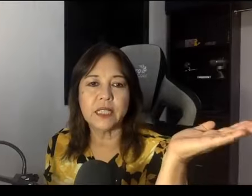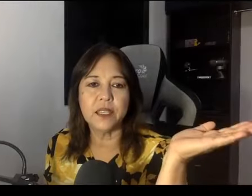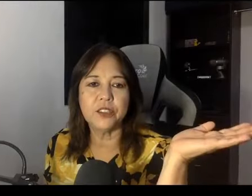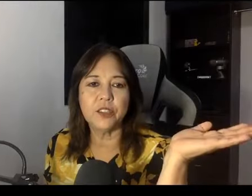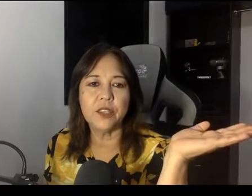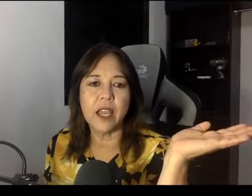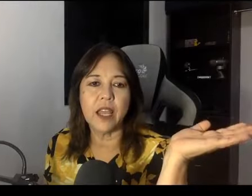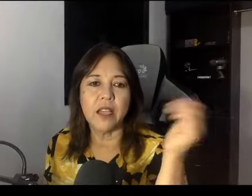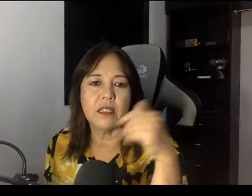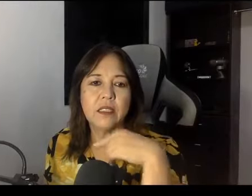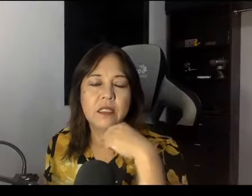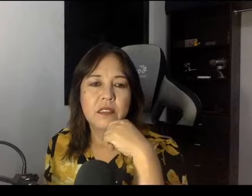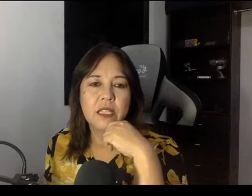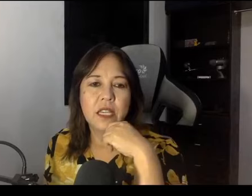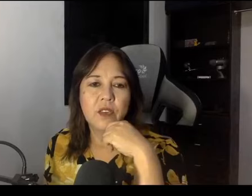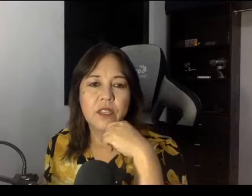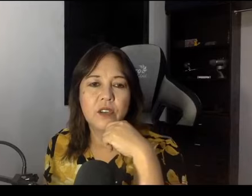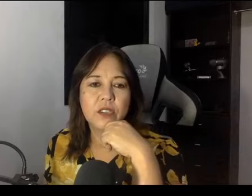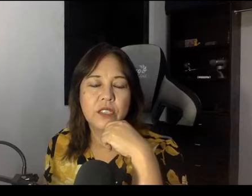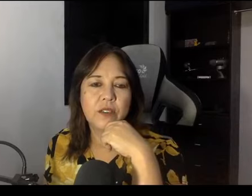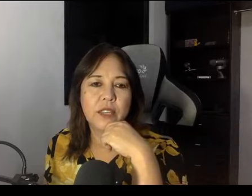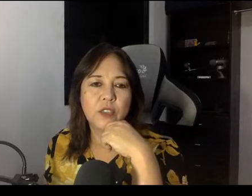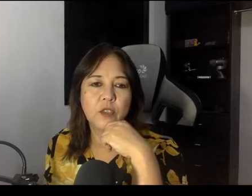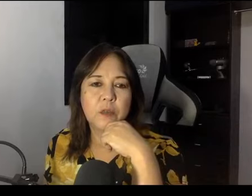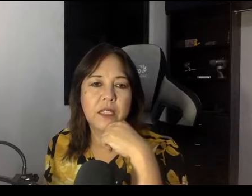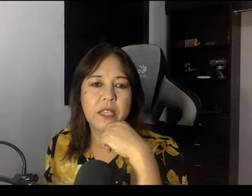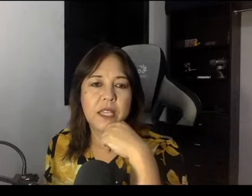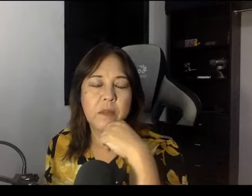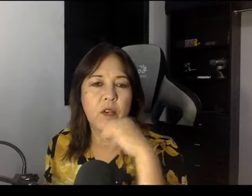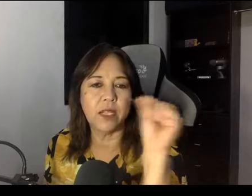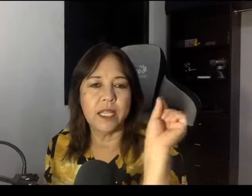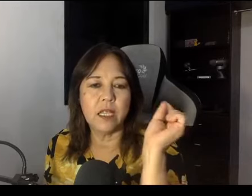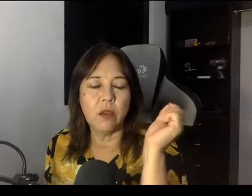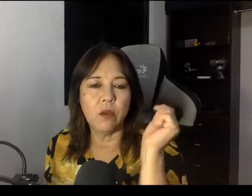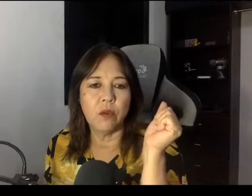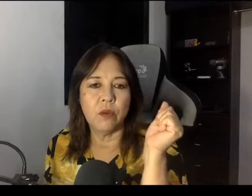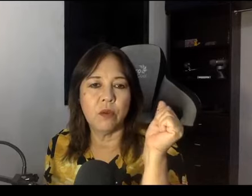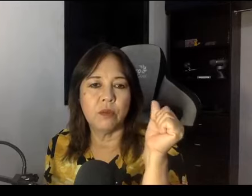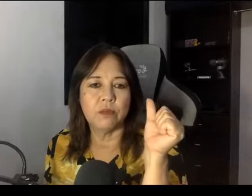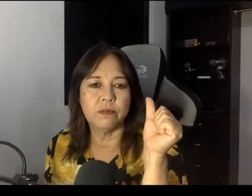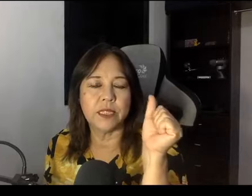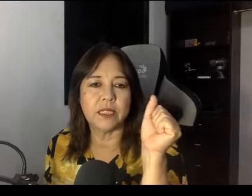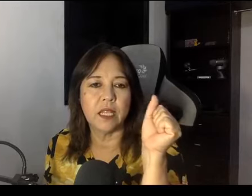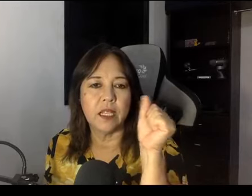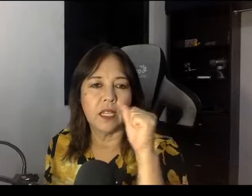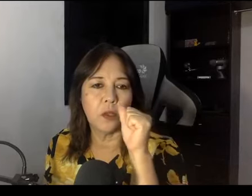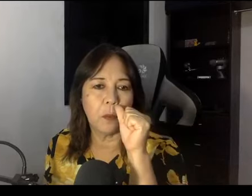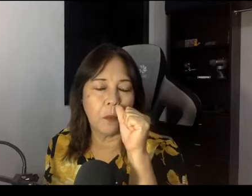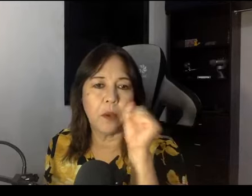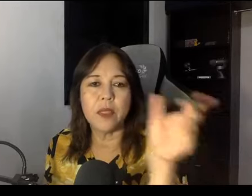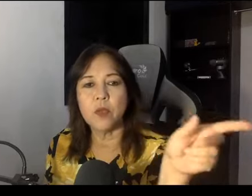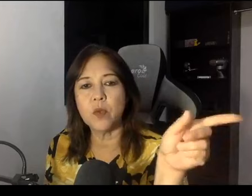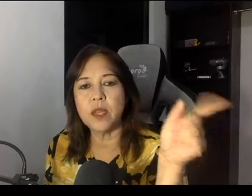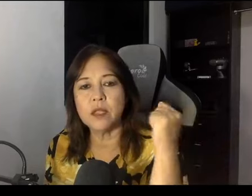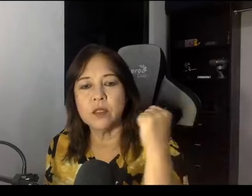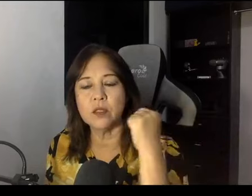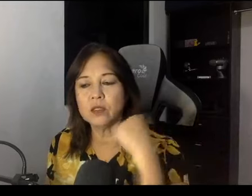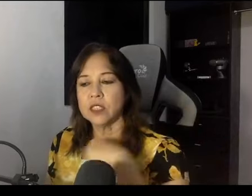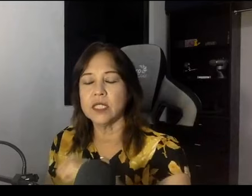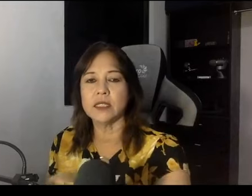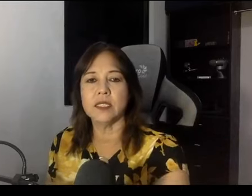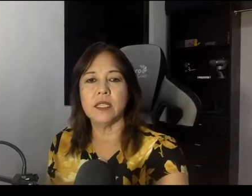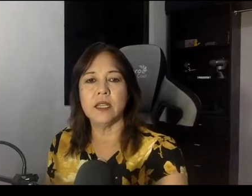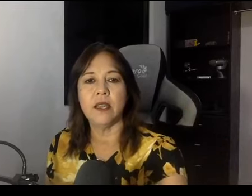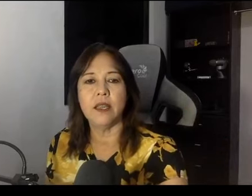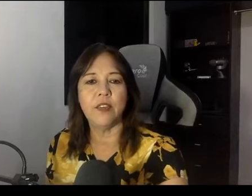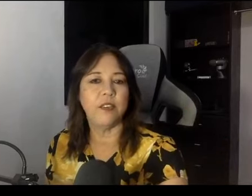Pues ya está dicho, ya lo dijo, se va a suspender, pero aquí pues quedó un poco de duda, no